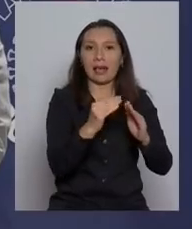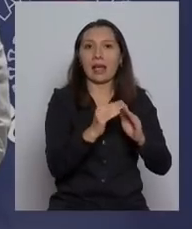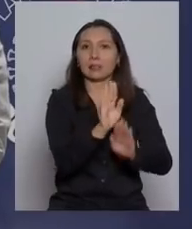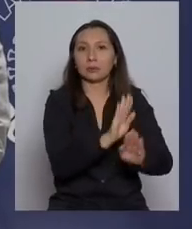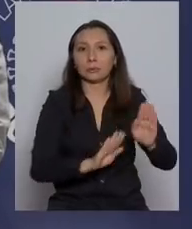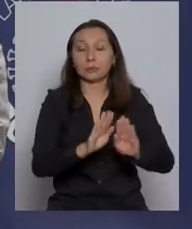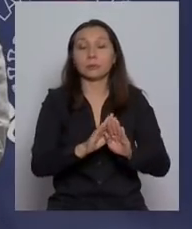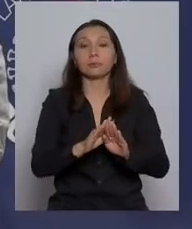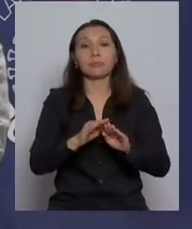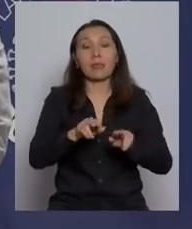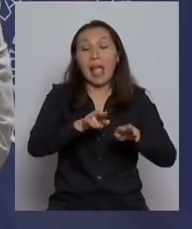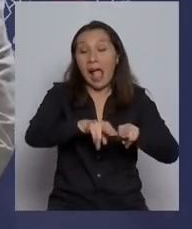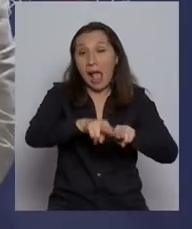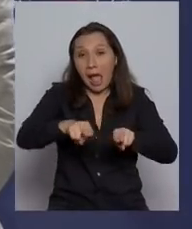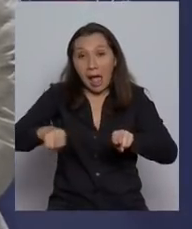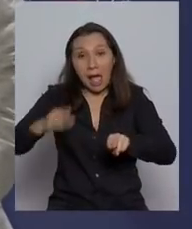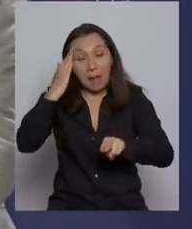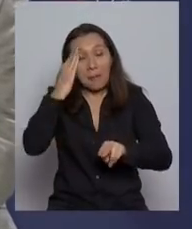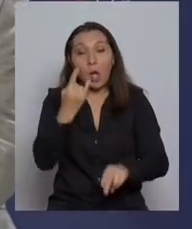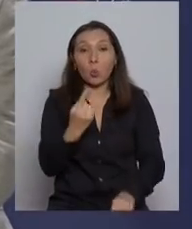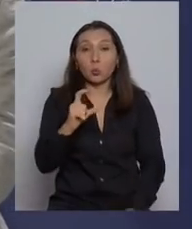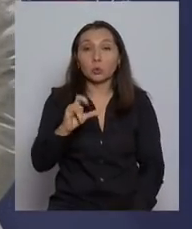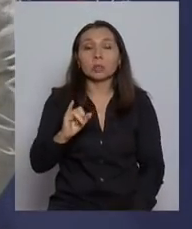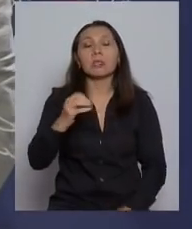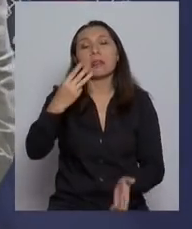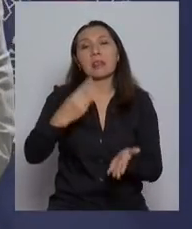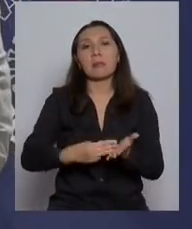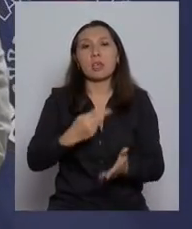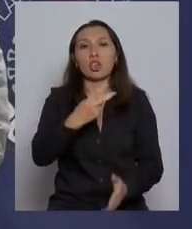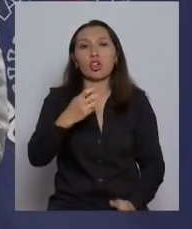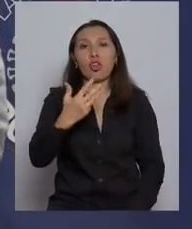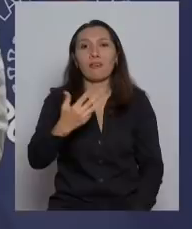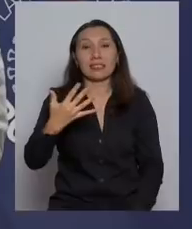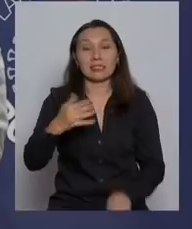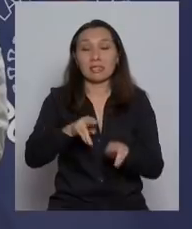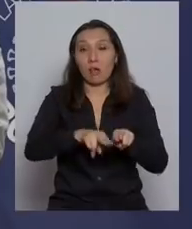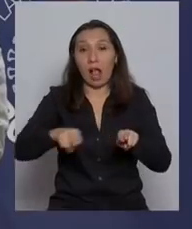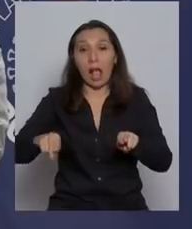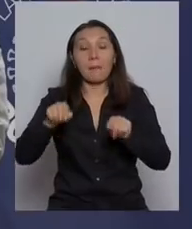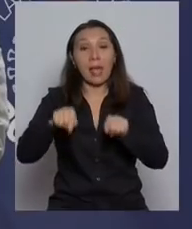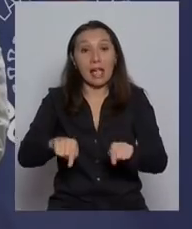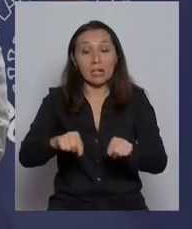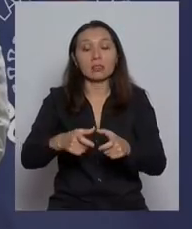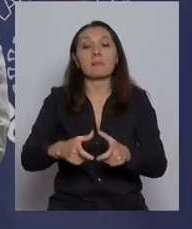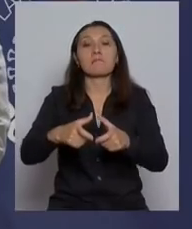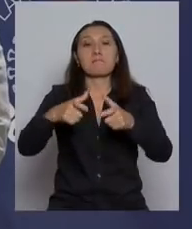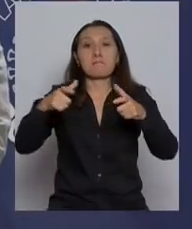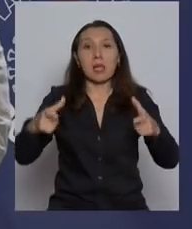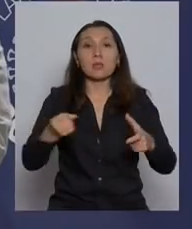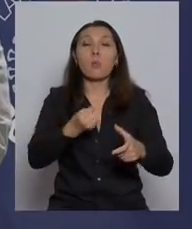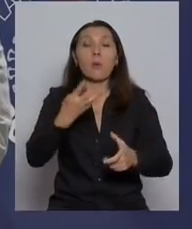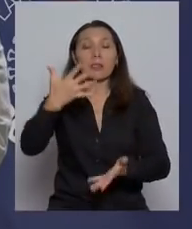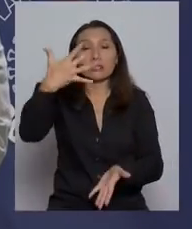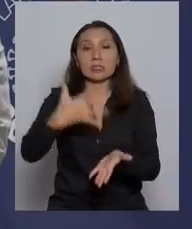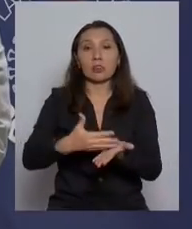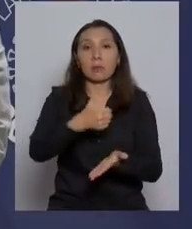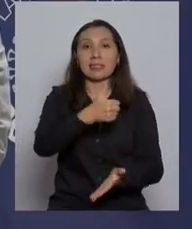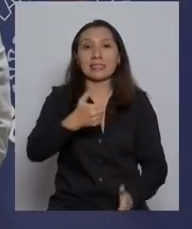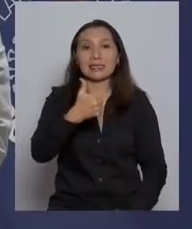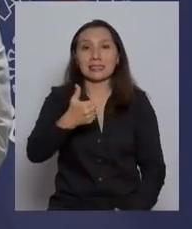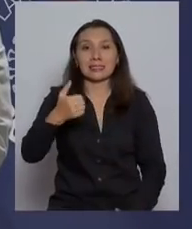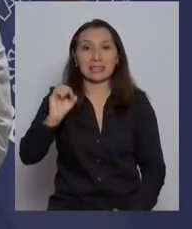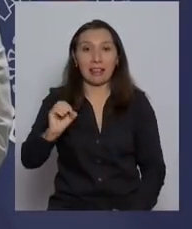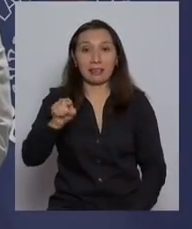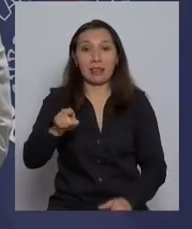críticas, nosotros normalmente tenemos 3.295 camas y estas van a ser aumentadas a